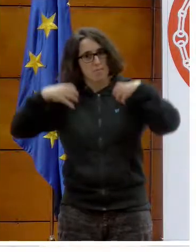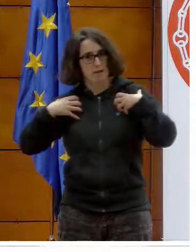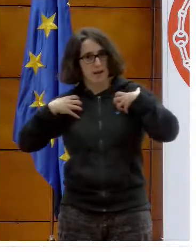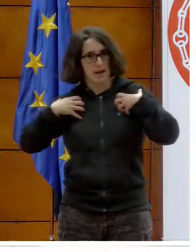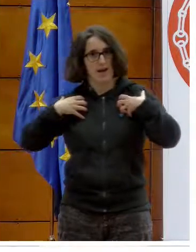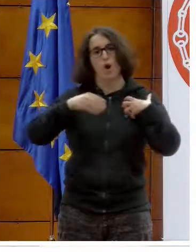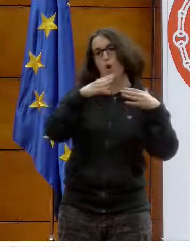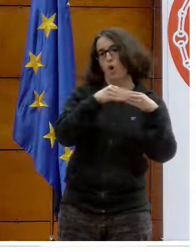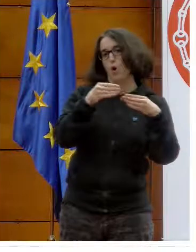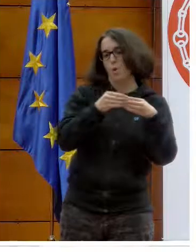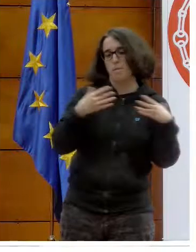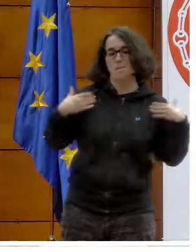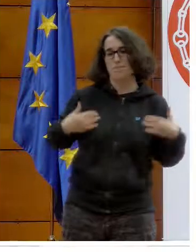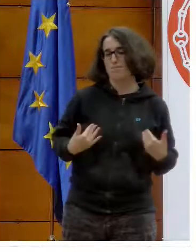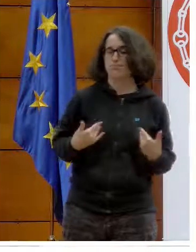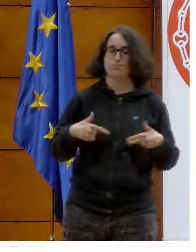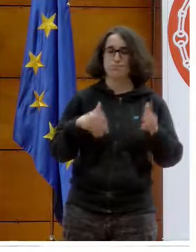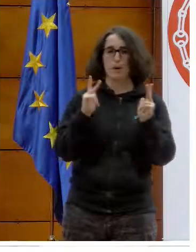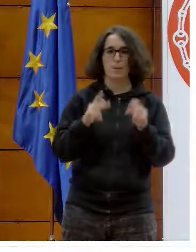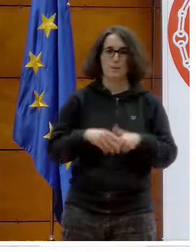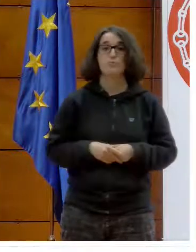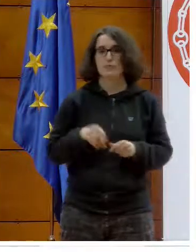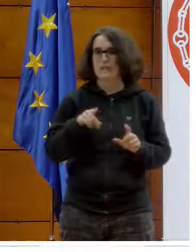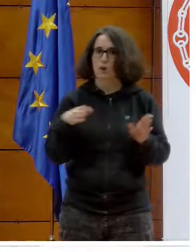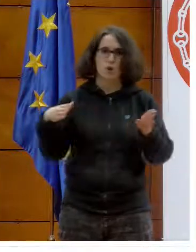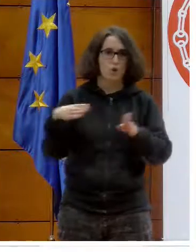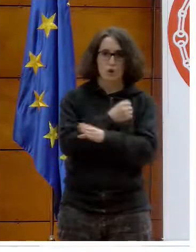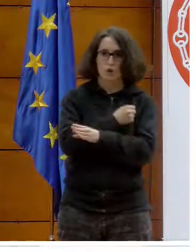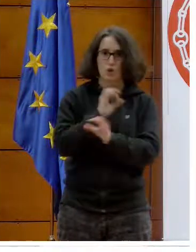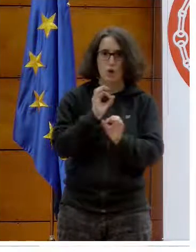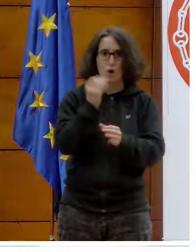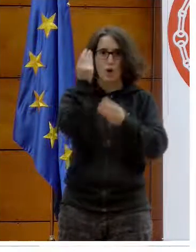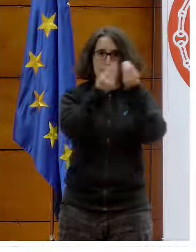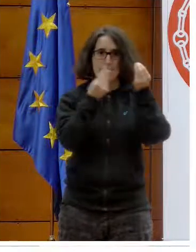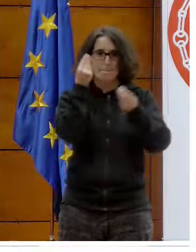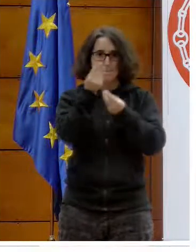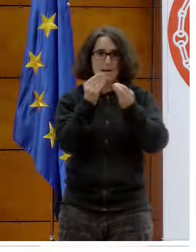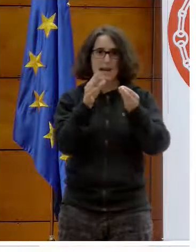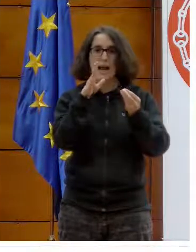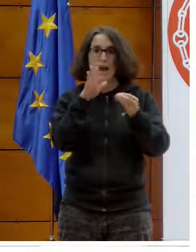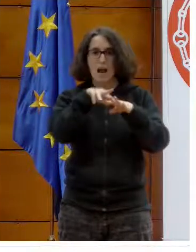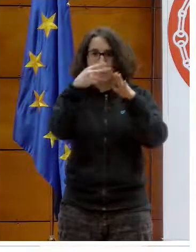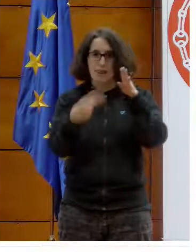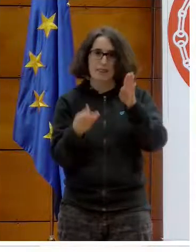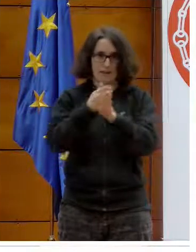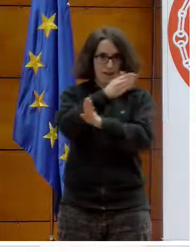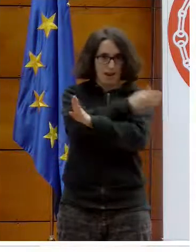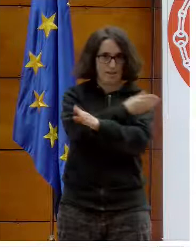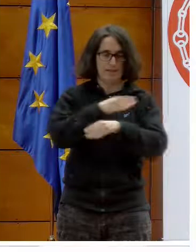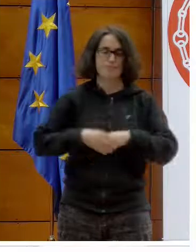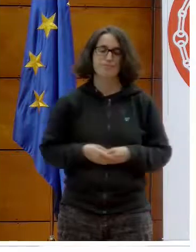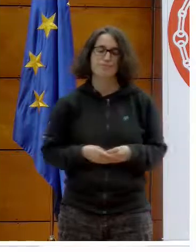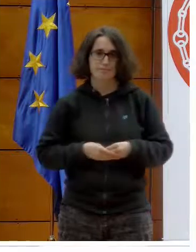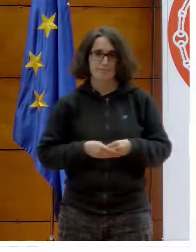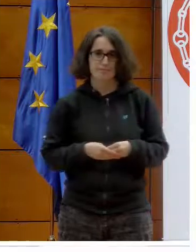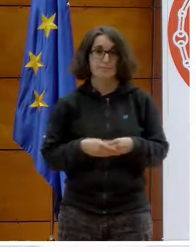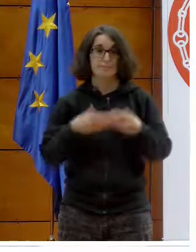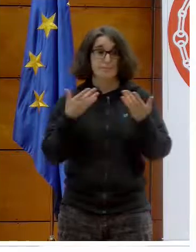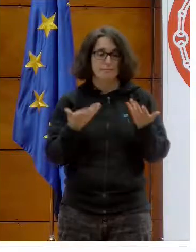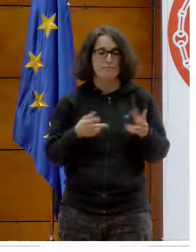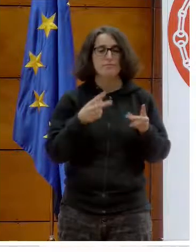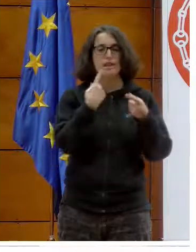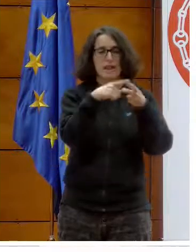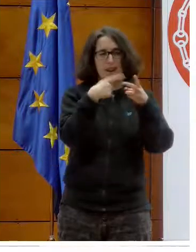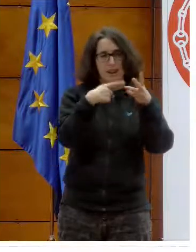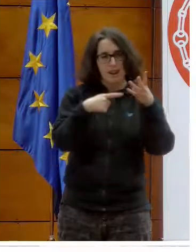el agua. Y ya como final, tener en cuenta que todos estos aspectos que hemos valorado antes de entrar en el agua,